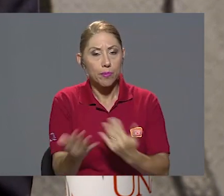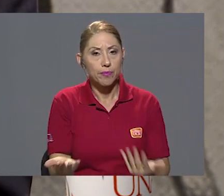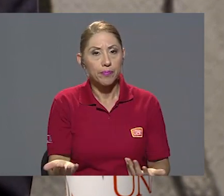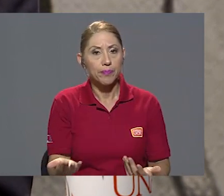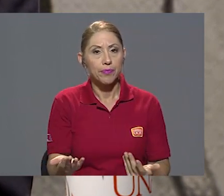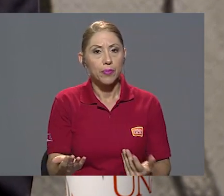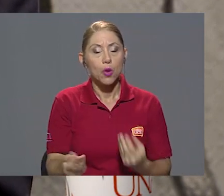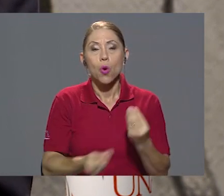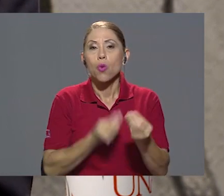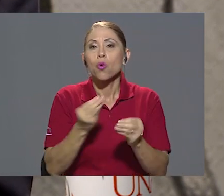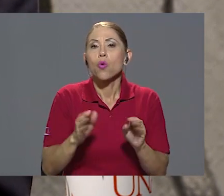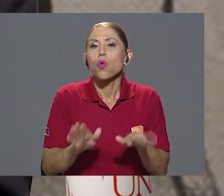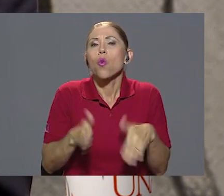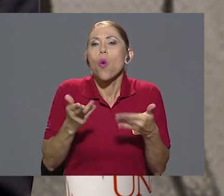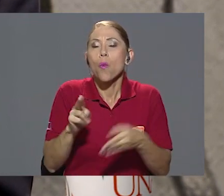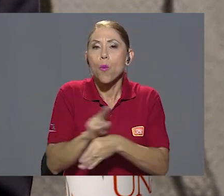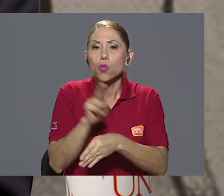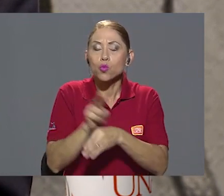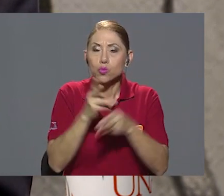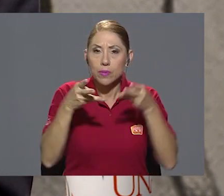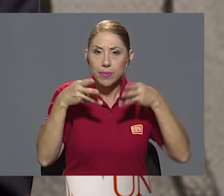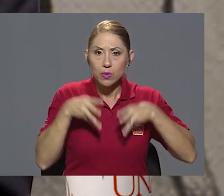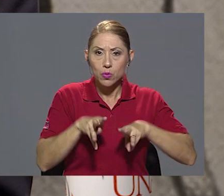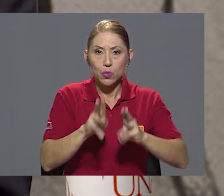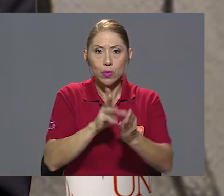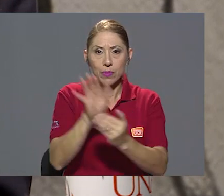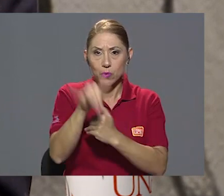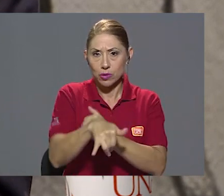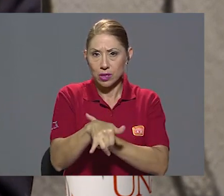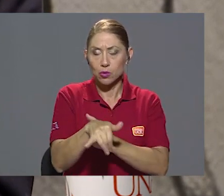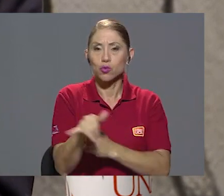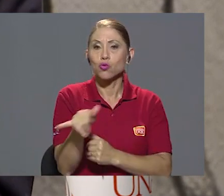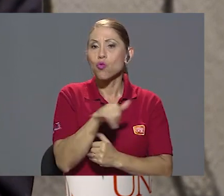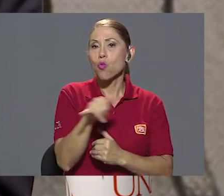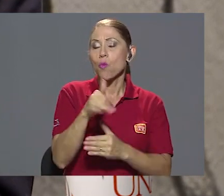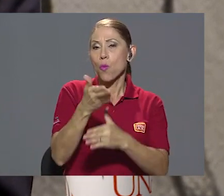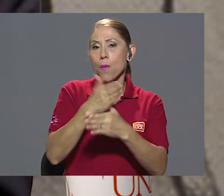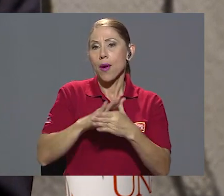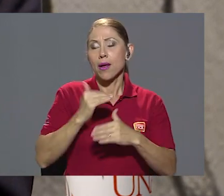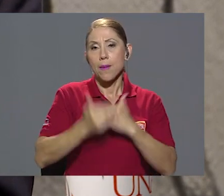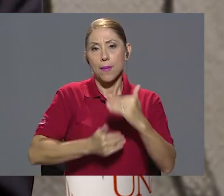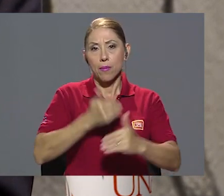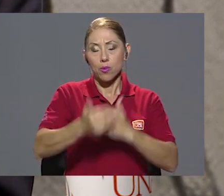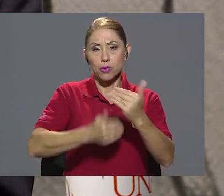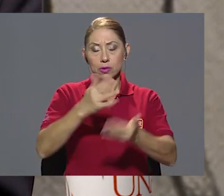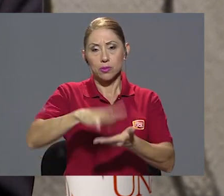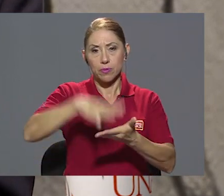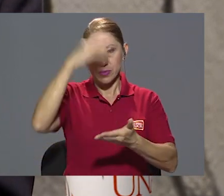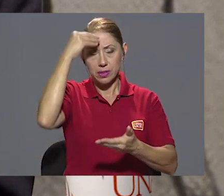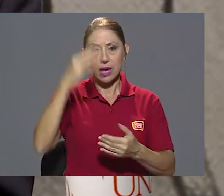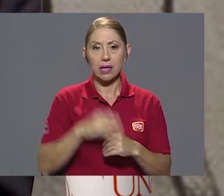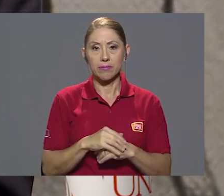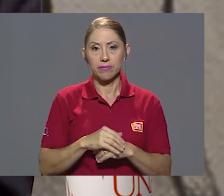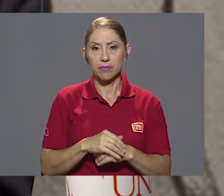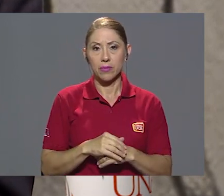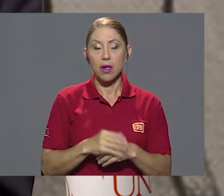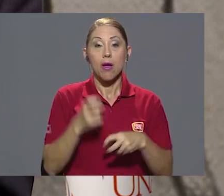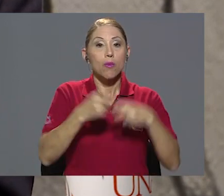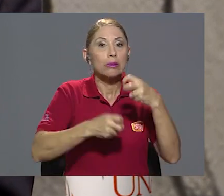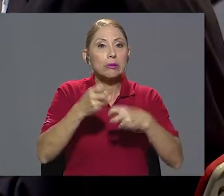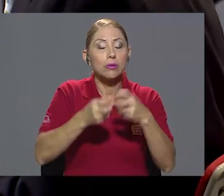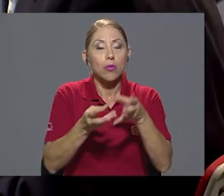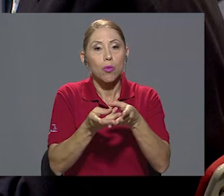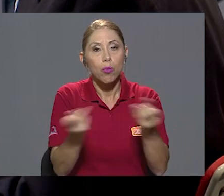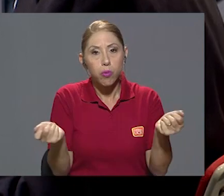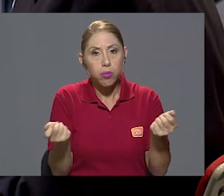poder usar la metodología de proyectos como parte del proceso de aprendizaje. La resolución